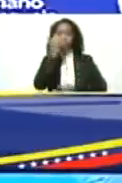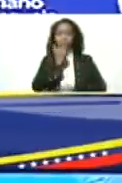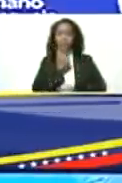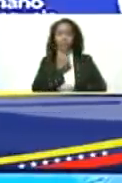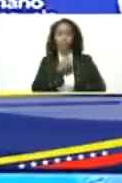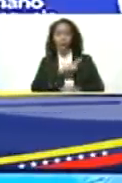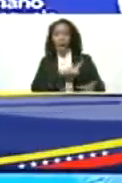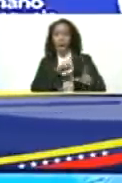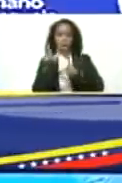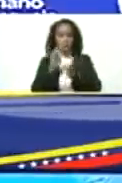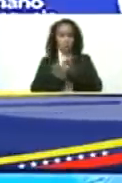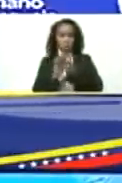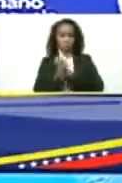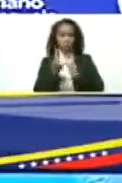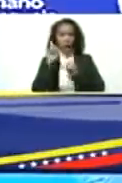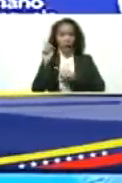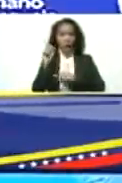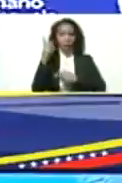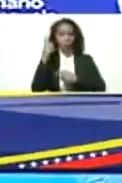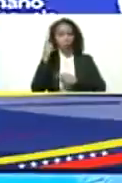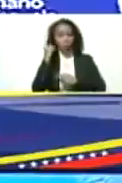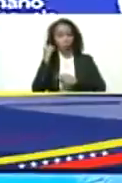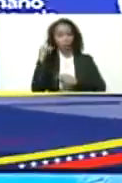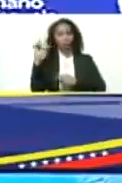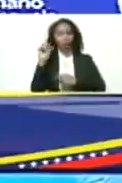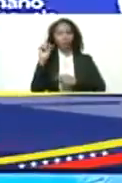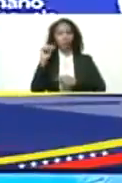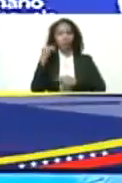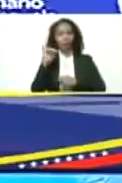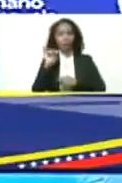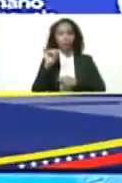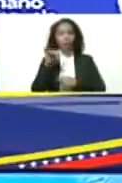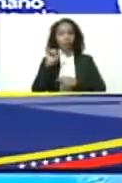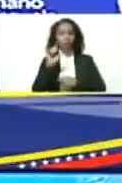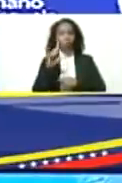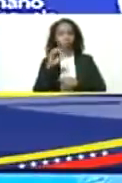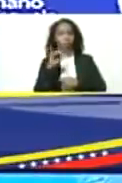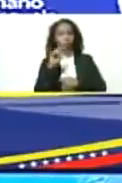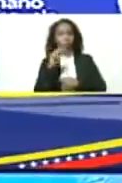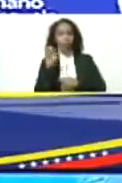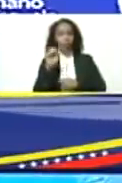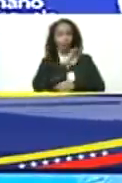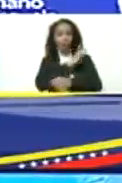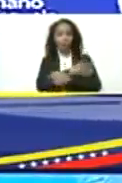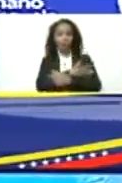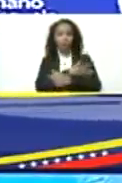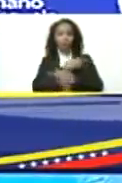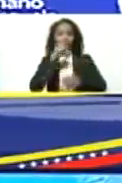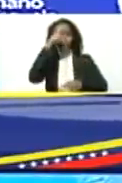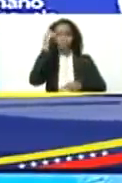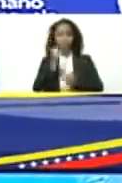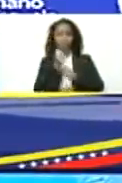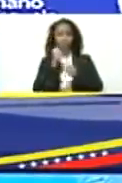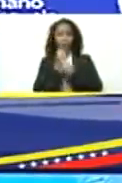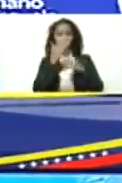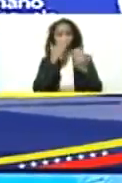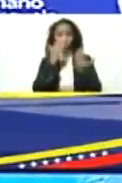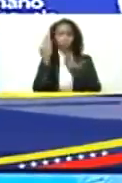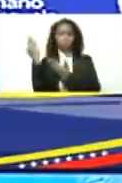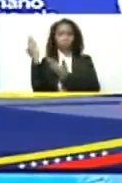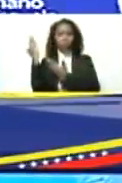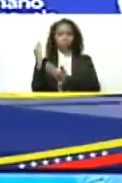Estamos listos. Allá está Yulimar Pineda también, vocera de la Fuerza Laboral. Adelante, Valencia.